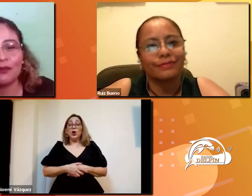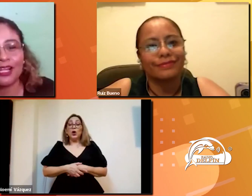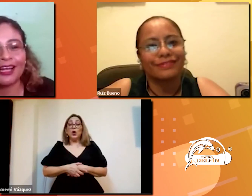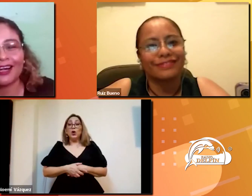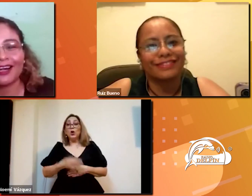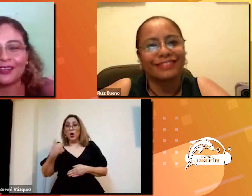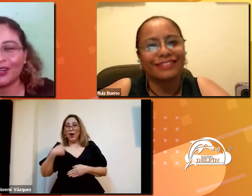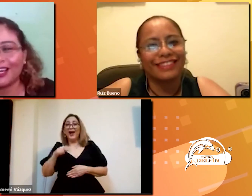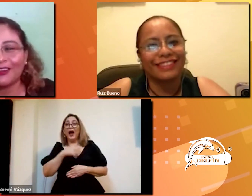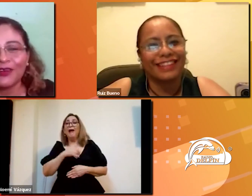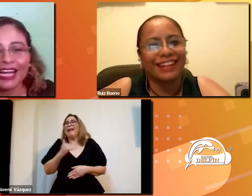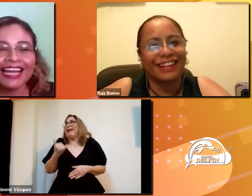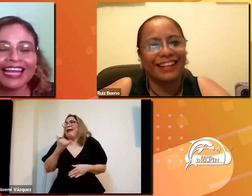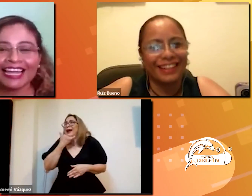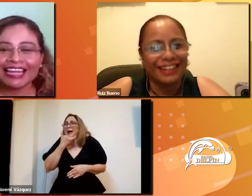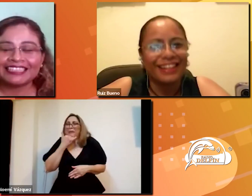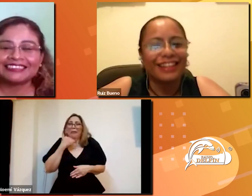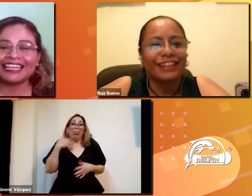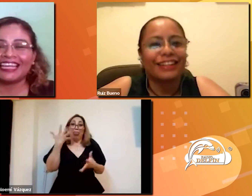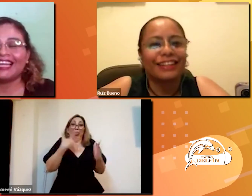ya se me enredó la lengua.